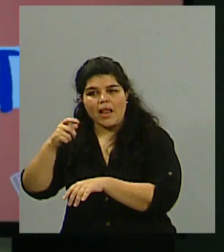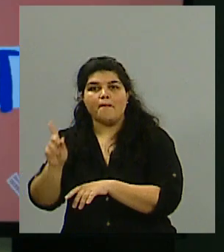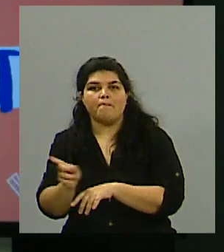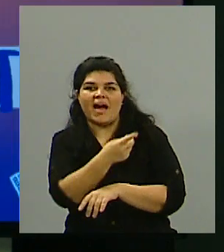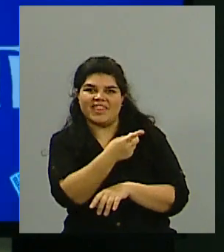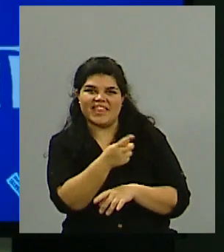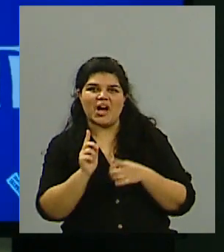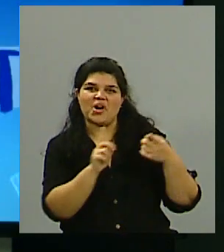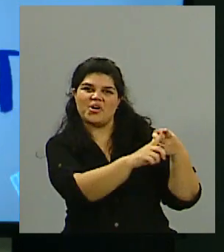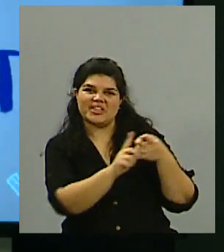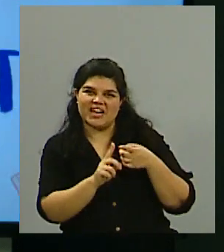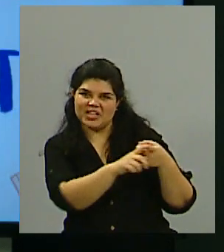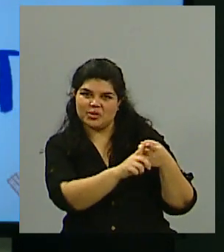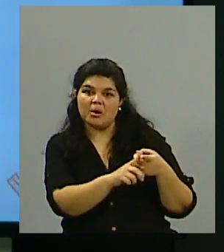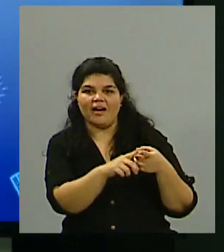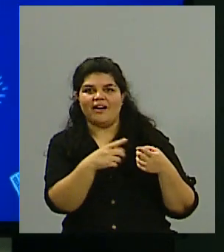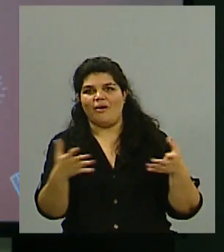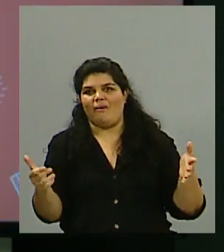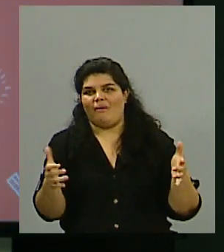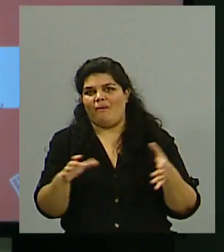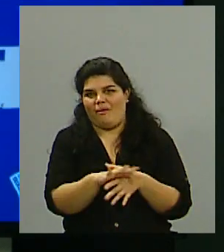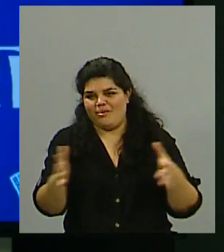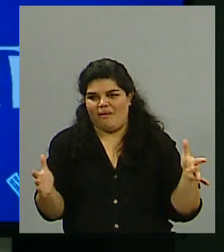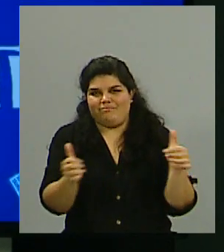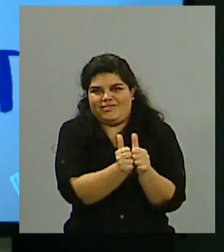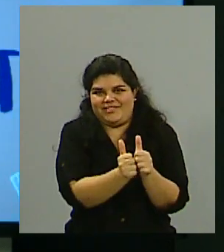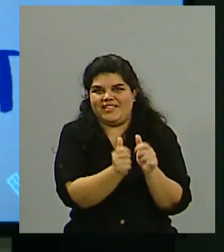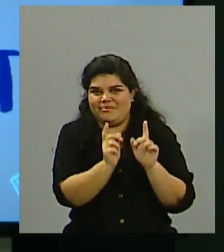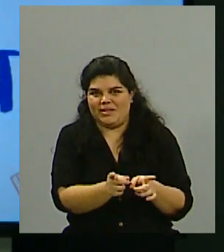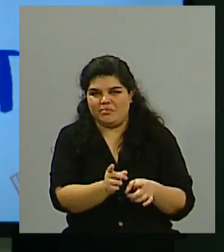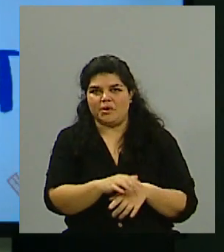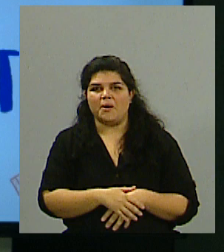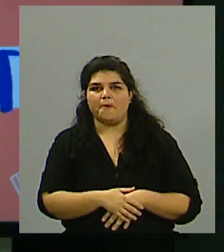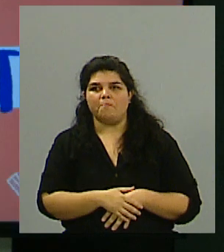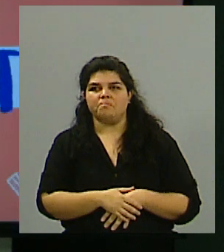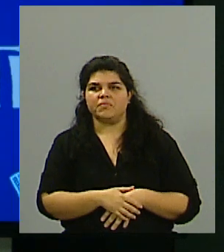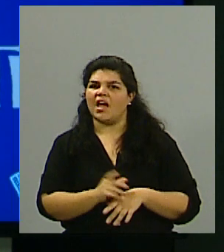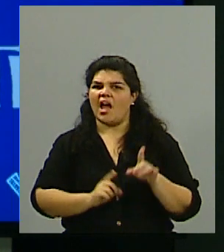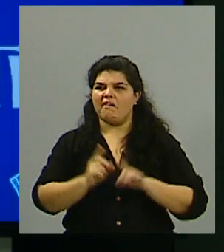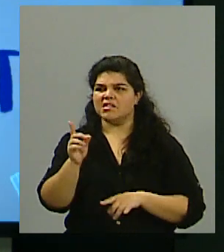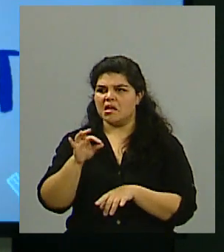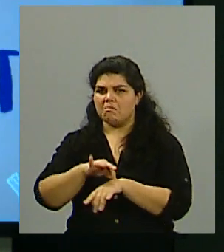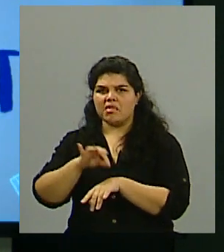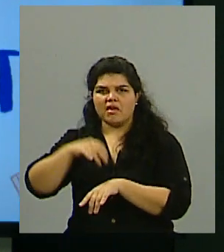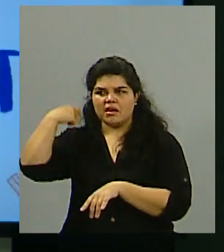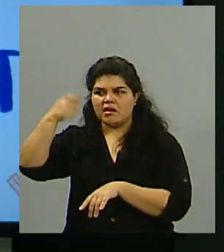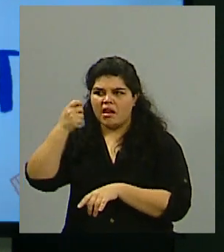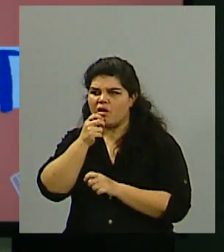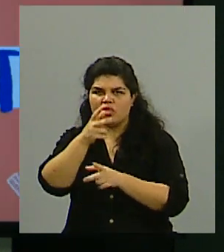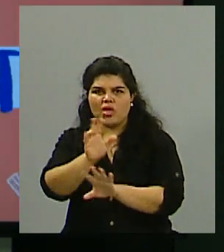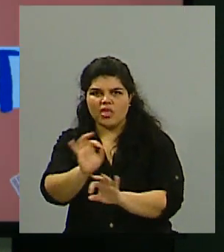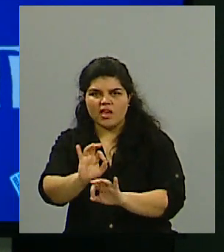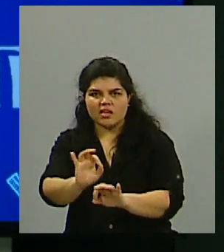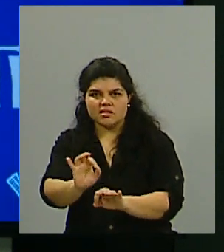Pero bueno, es sorprendente eso, como antes quizás si en el veterinario no lo mencionaba la gente no estaba ni enterada y la mayoría de las personas llegan a